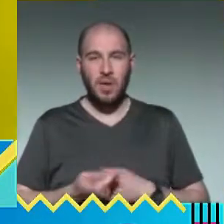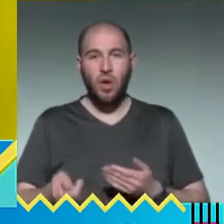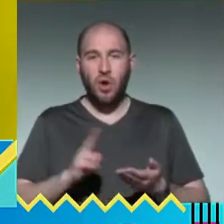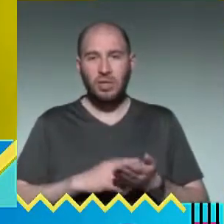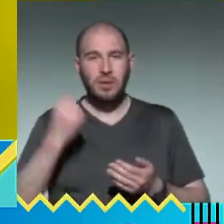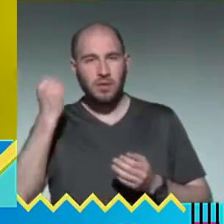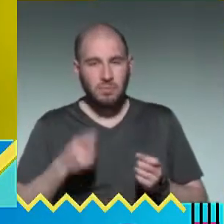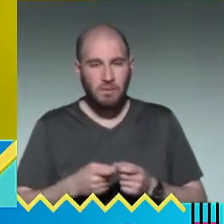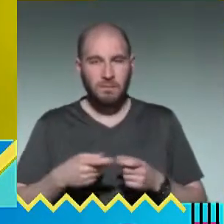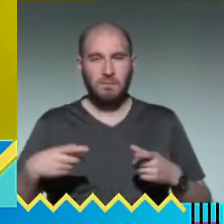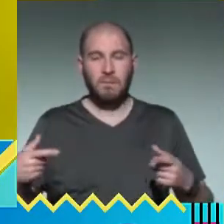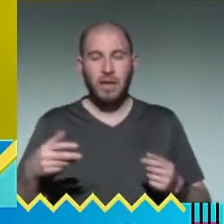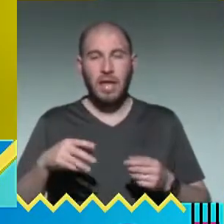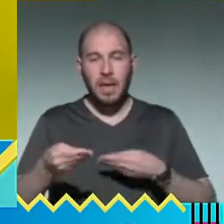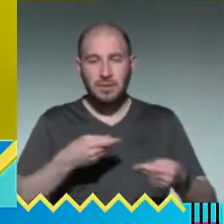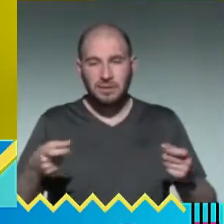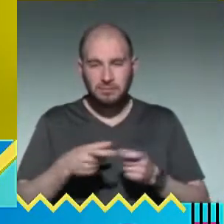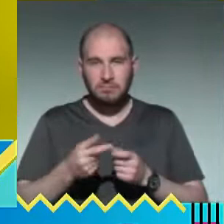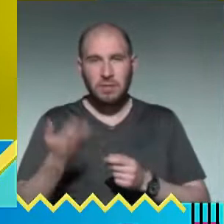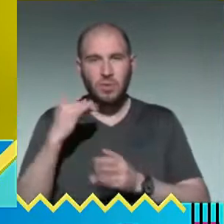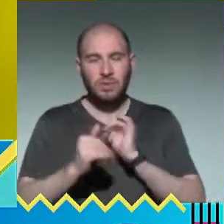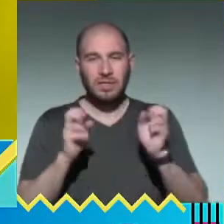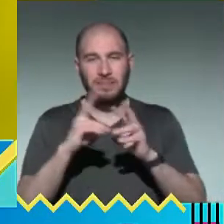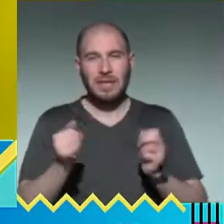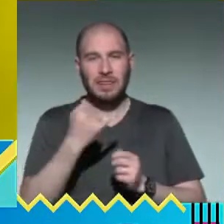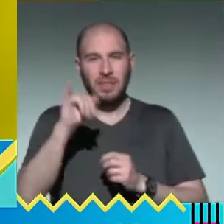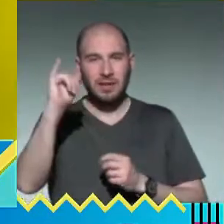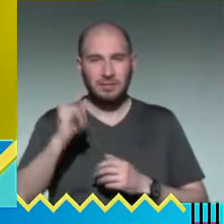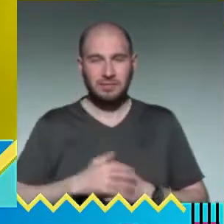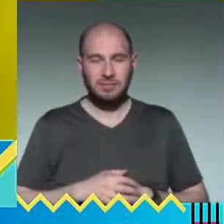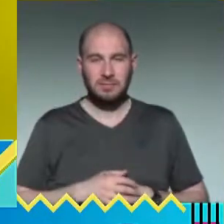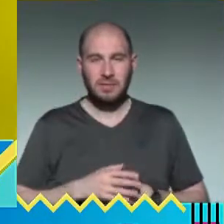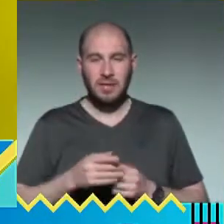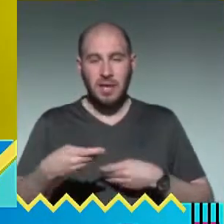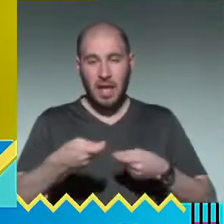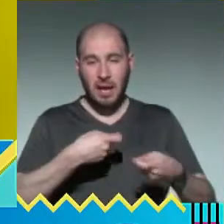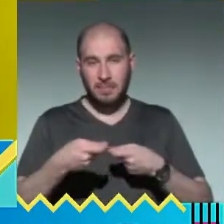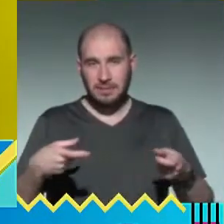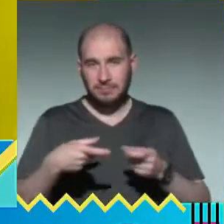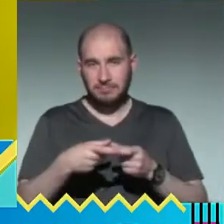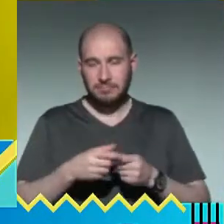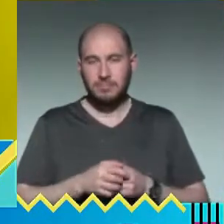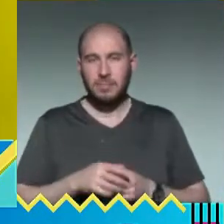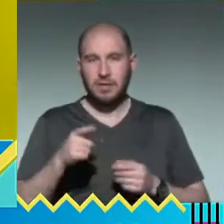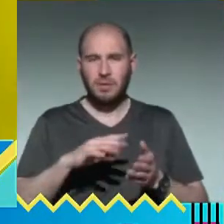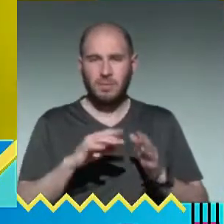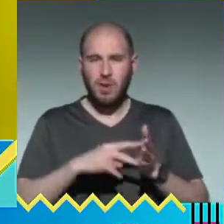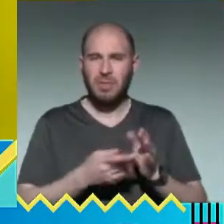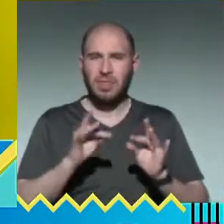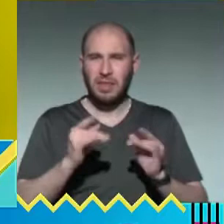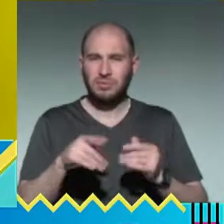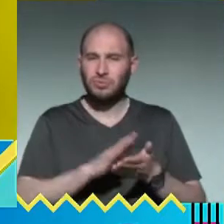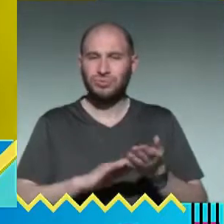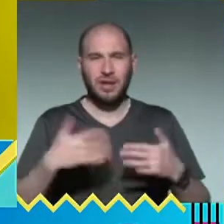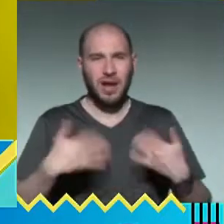crecer la economía, las pymes, digamos, bueno, hablamos del tema de la tasa de interés, digamos, las pymes, digamos, tienen una situación compleja de la que hay que salir